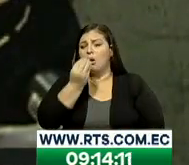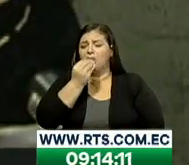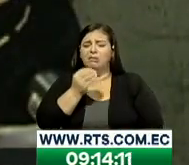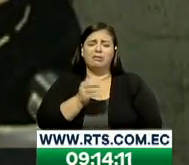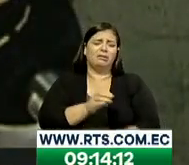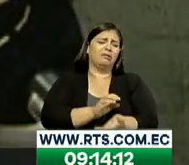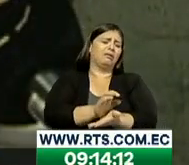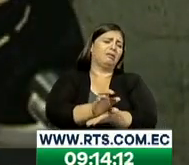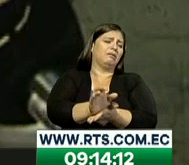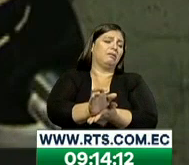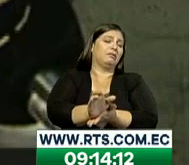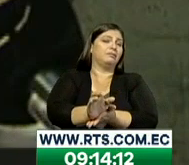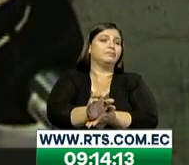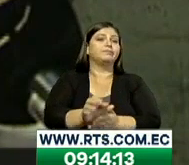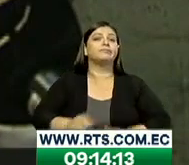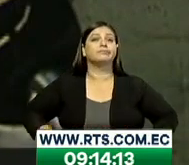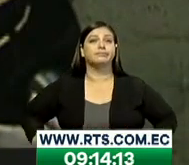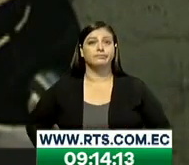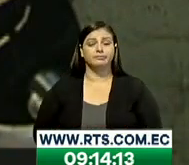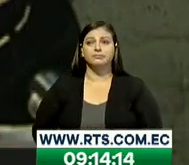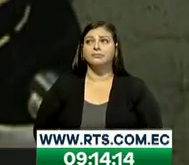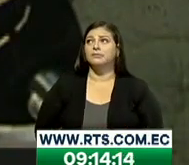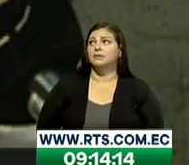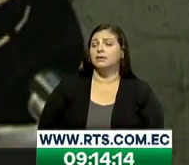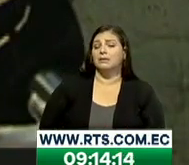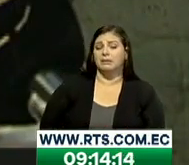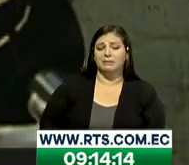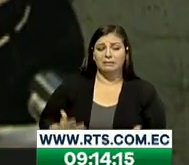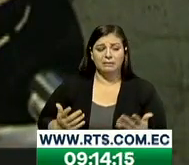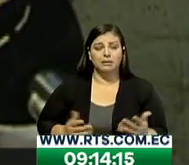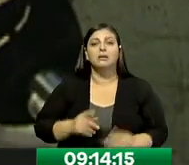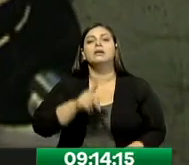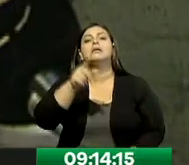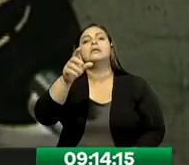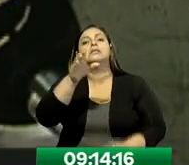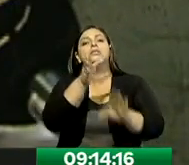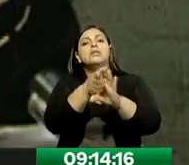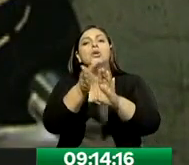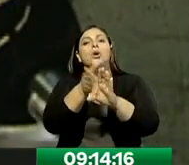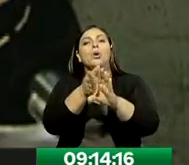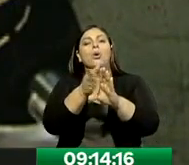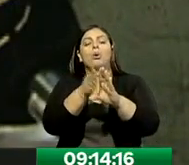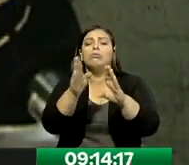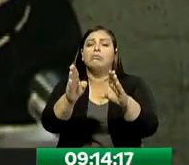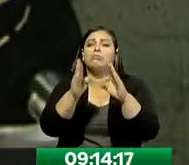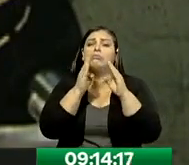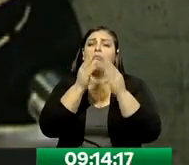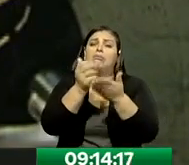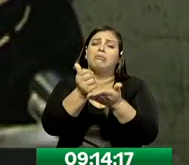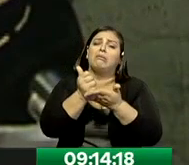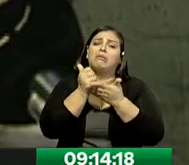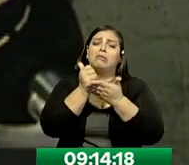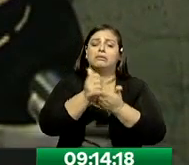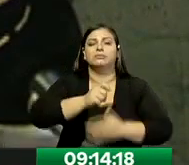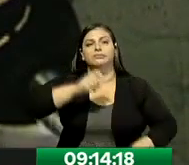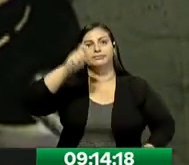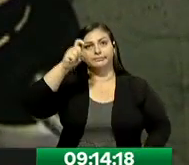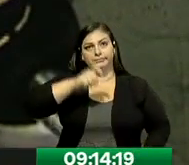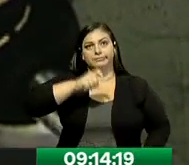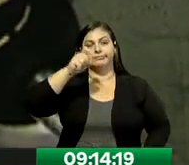etc. Entonces, ella también necesita principalmente la valoración o el tratamiento